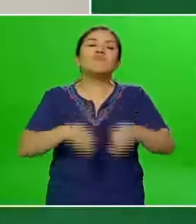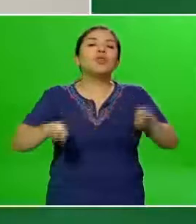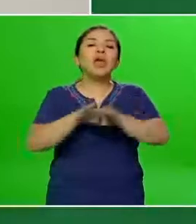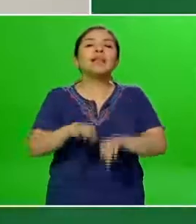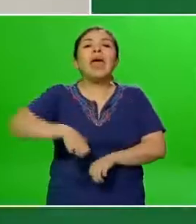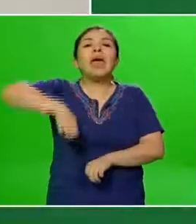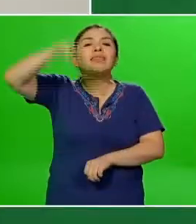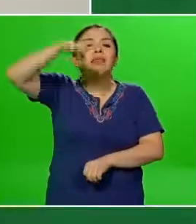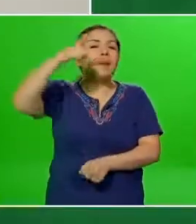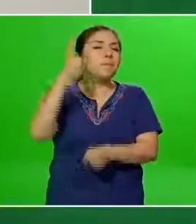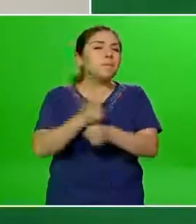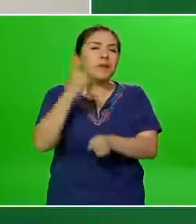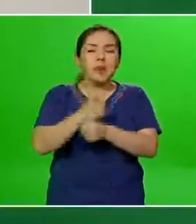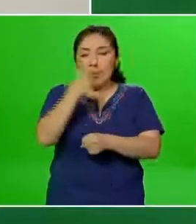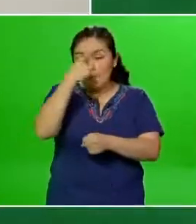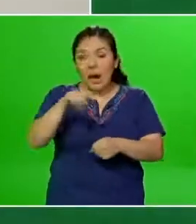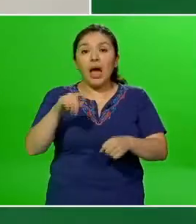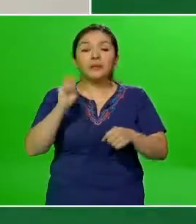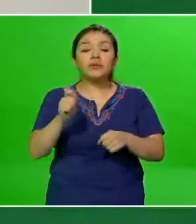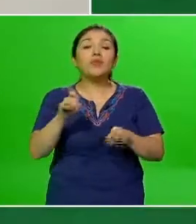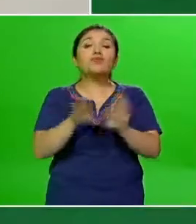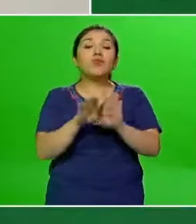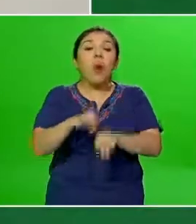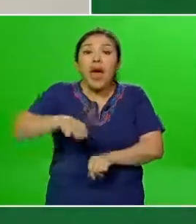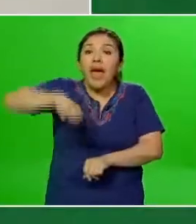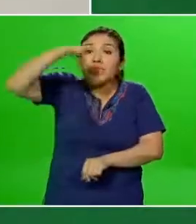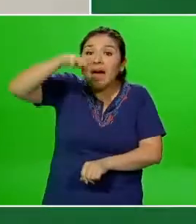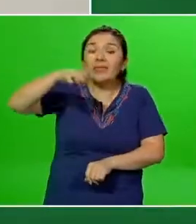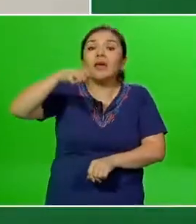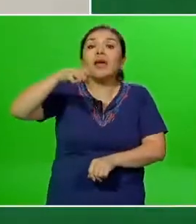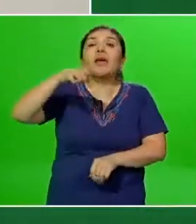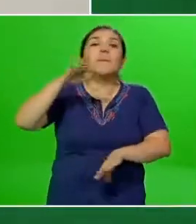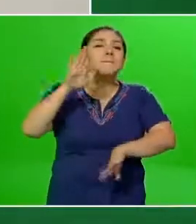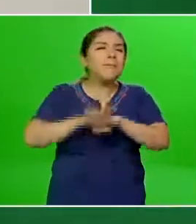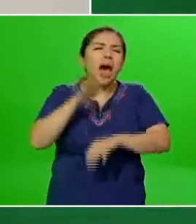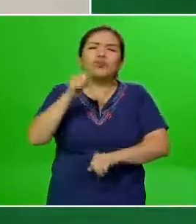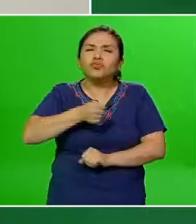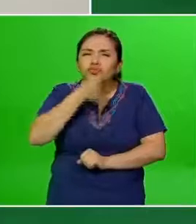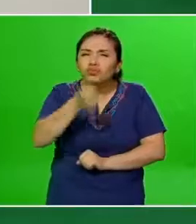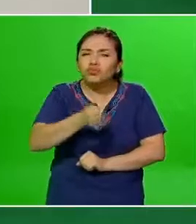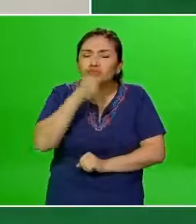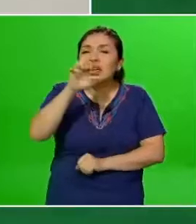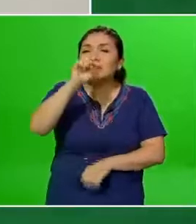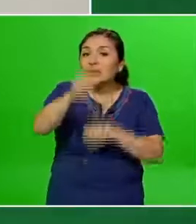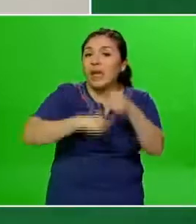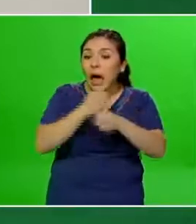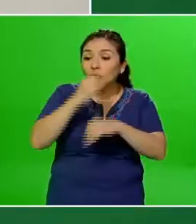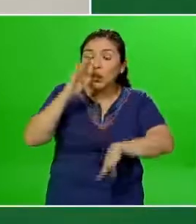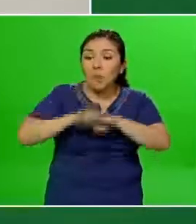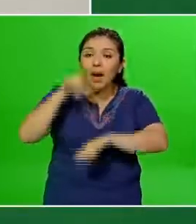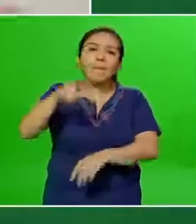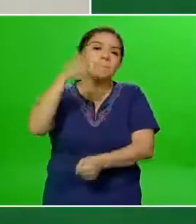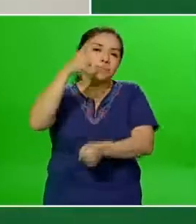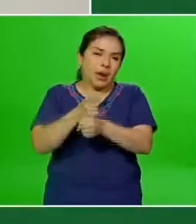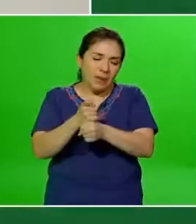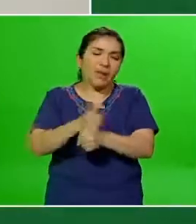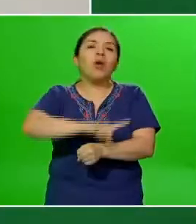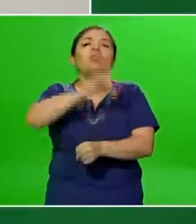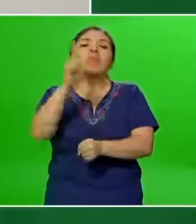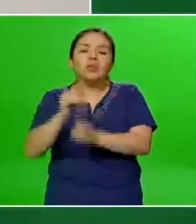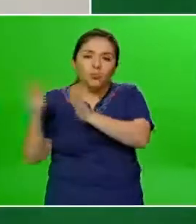Empezamos obviamente para los que son criterios de edad con los mayores de 60 años cumplidos y más,